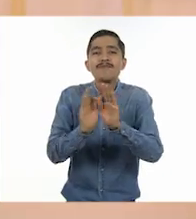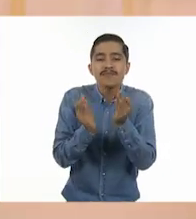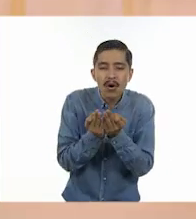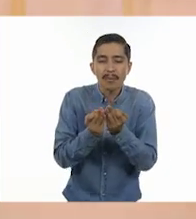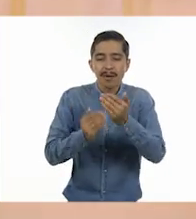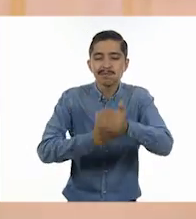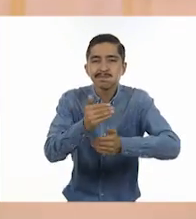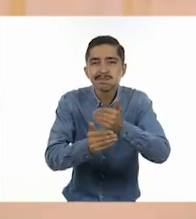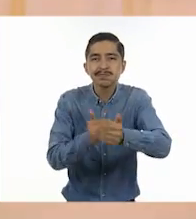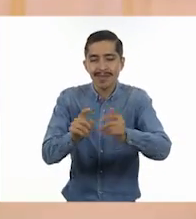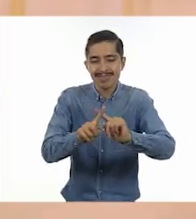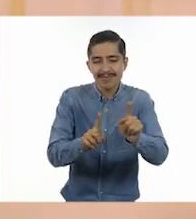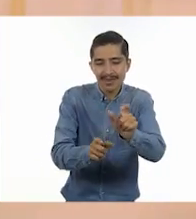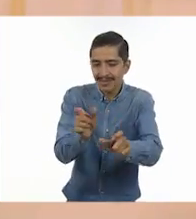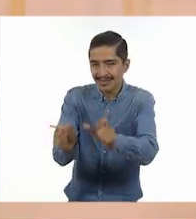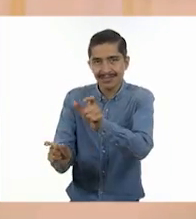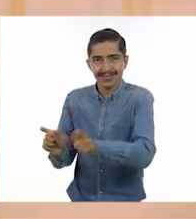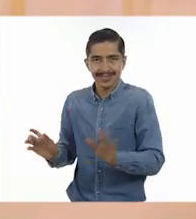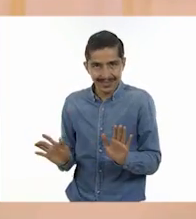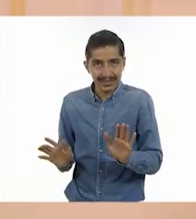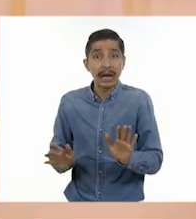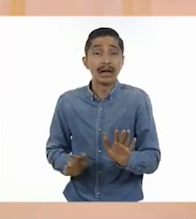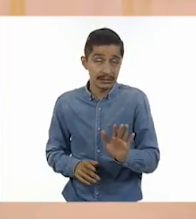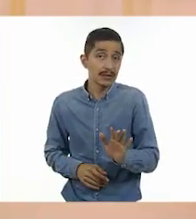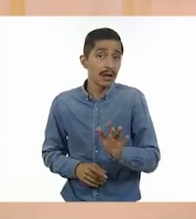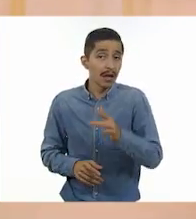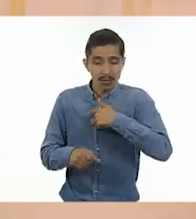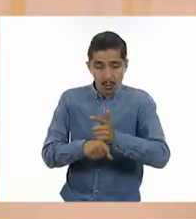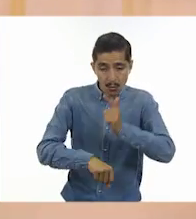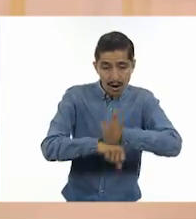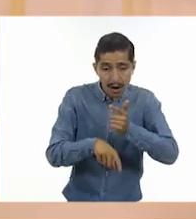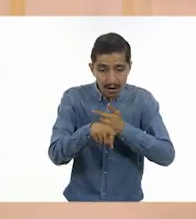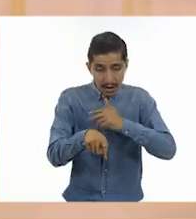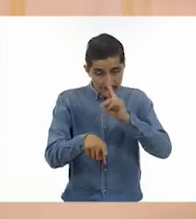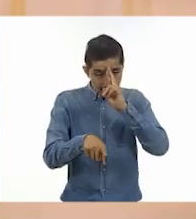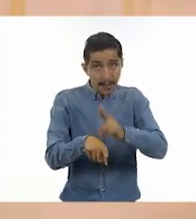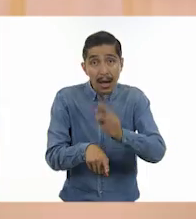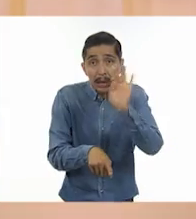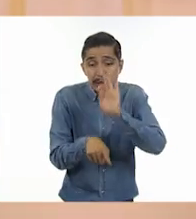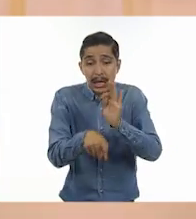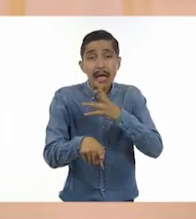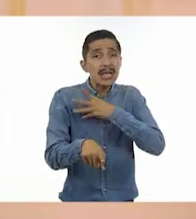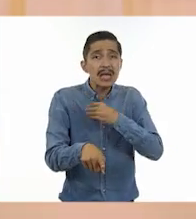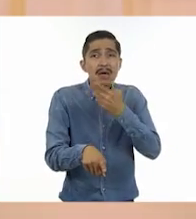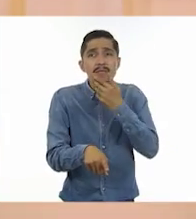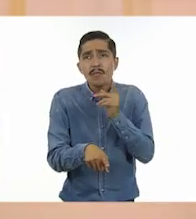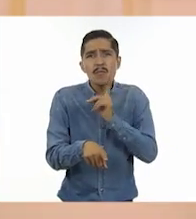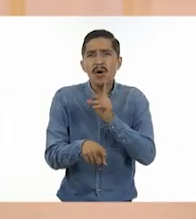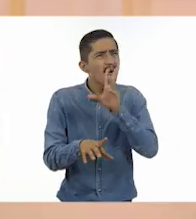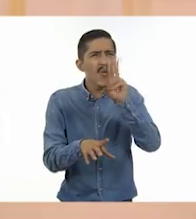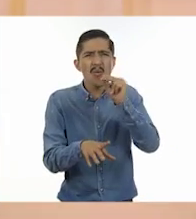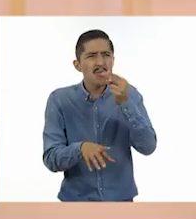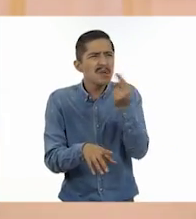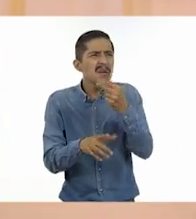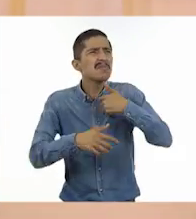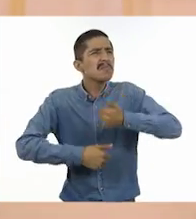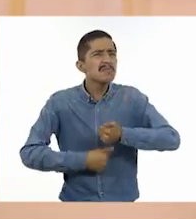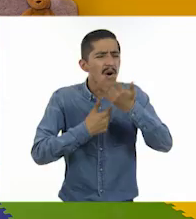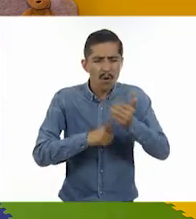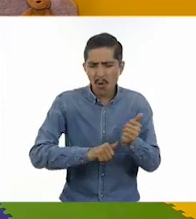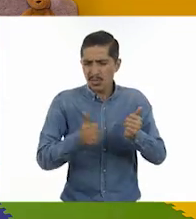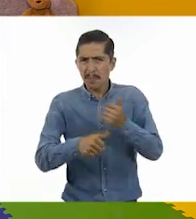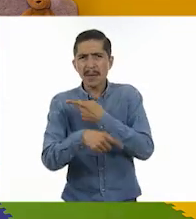individuo. Entonces, ¿debemos identificar y respetar cuando nuestra hija o hijo no desean establecer comunicación con